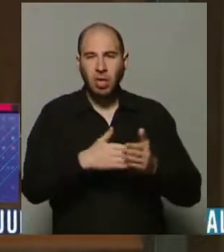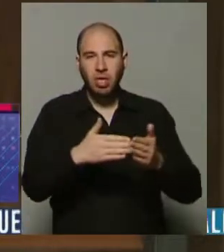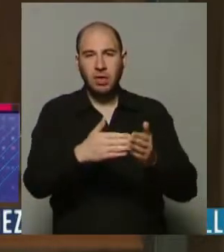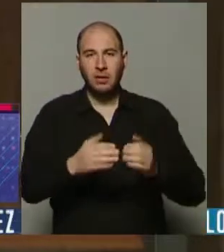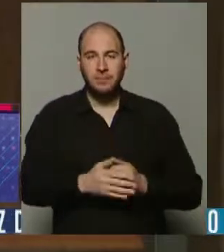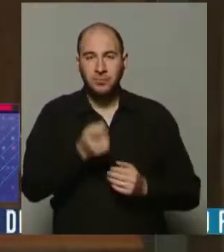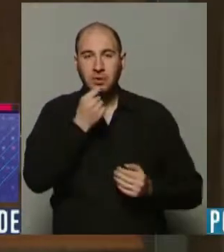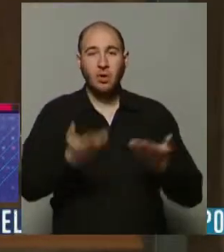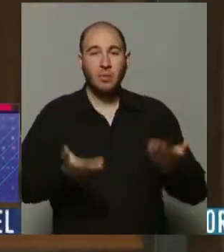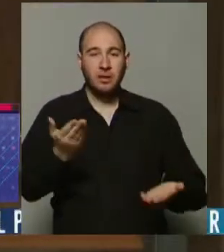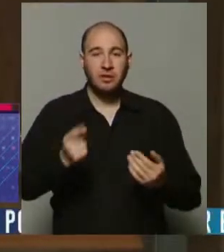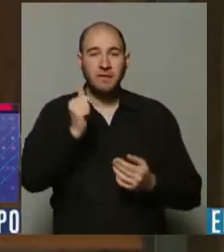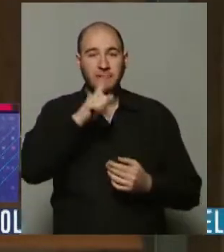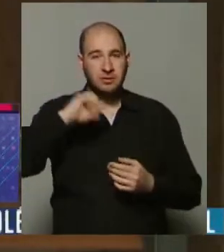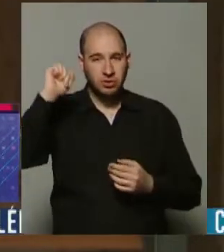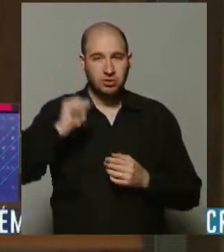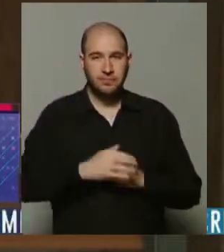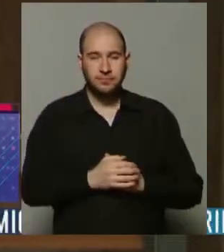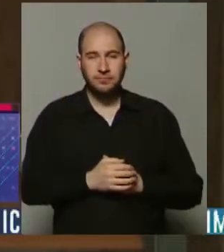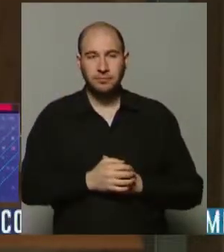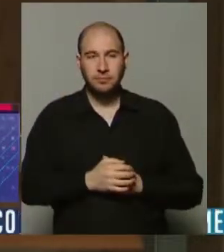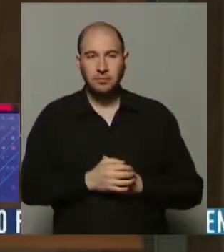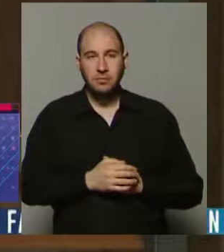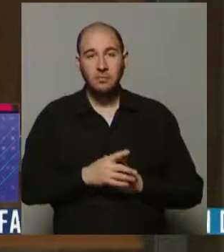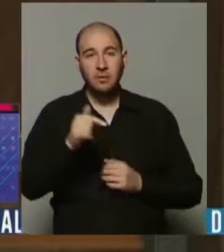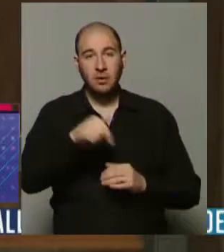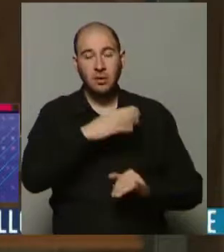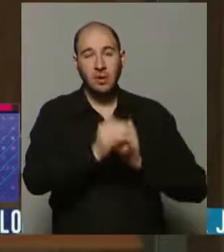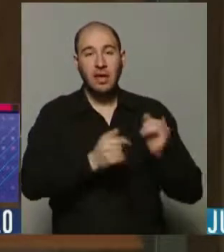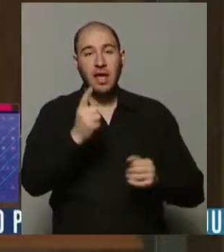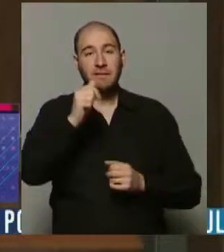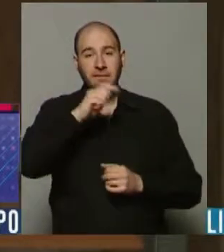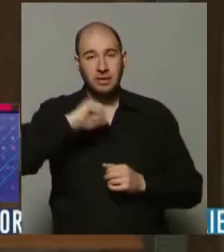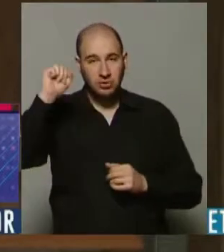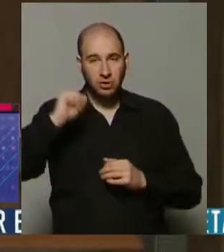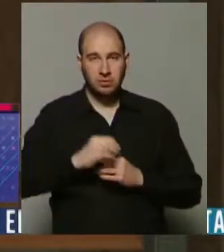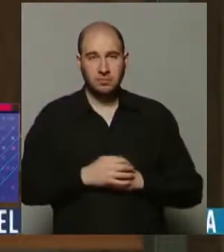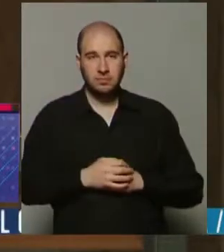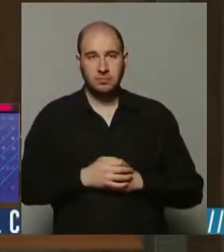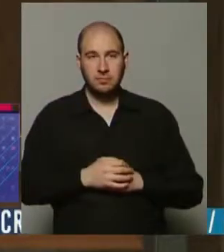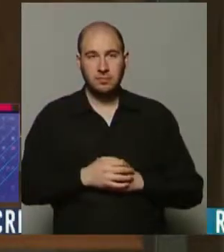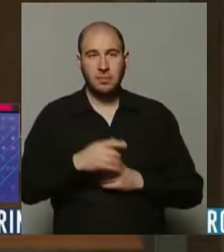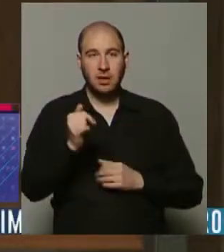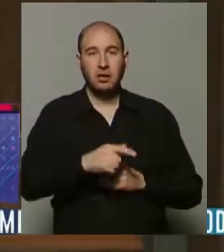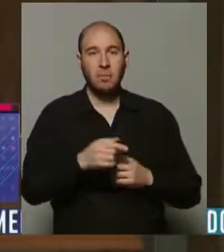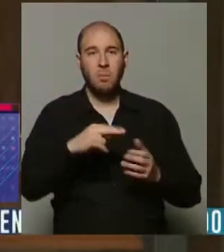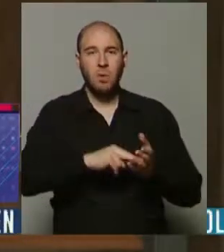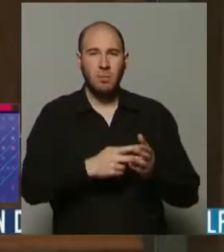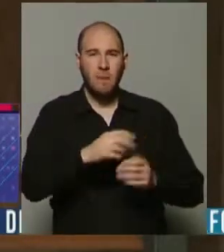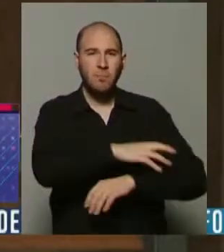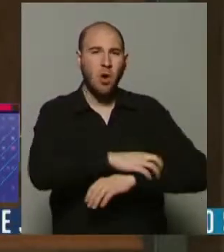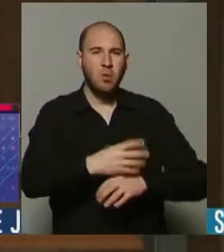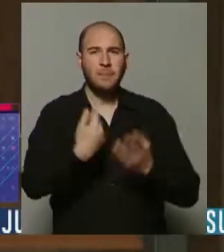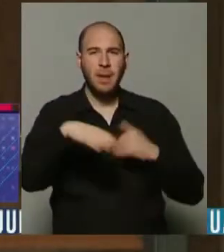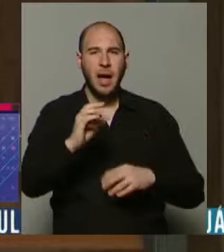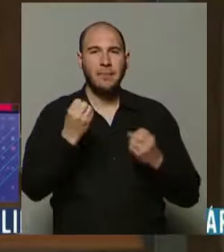si se hace la comparación con la inflación. Y hablando de eso, tenemos que decir que la inflación sin duda es la causa de que haya más pobres. ¿Por